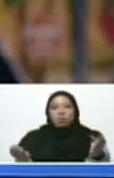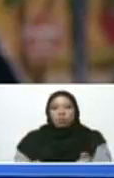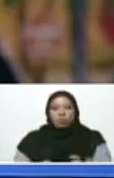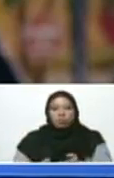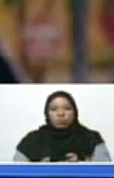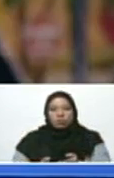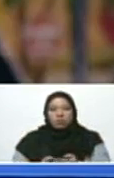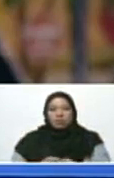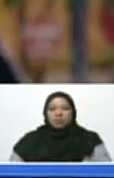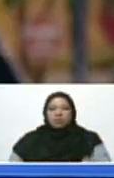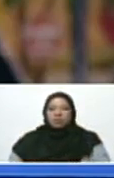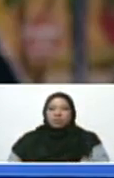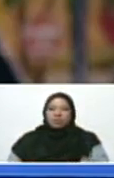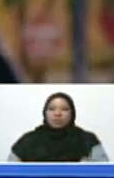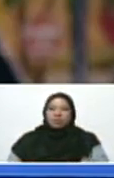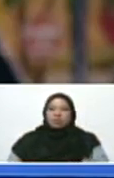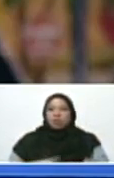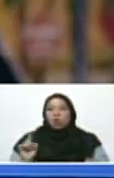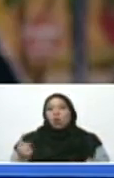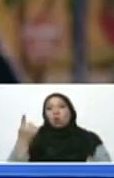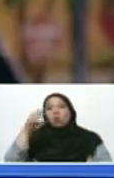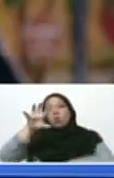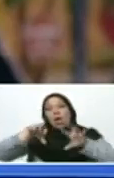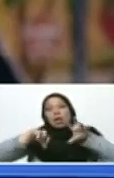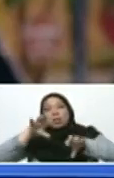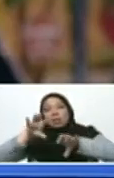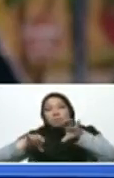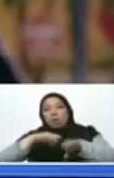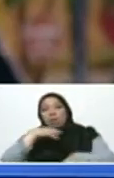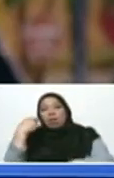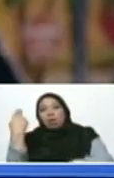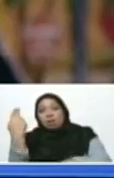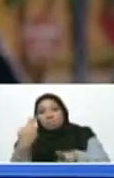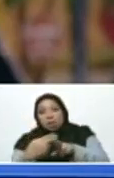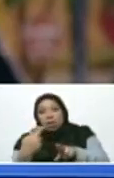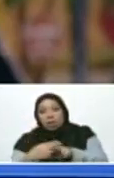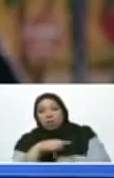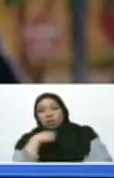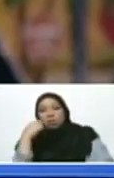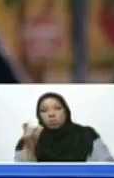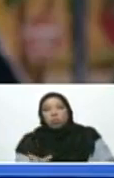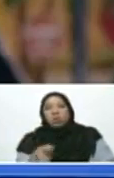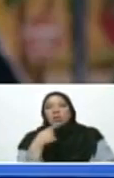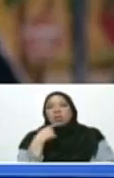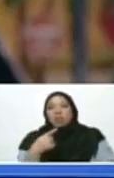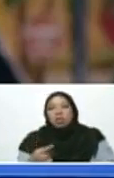Una especie está en peligro de extinción, dijo Fidel Castro Ruz